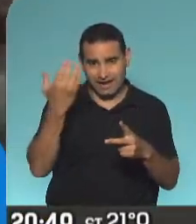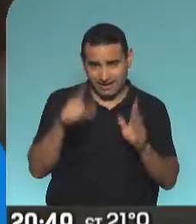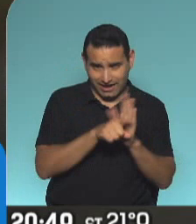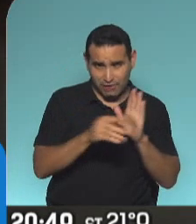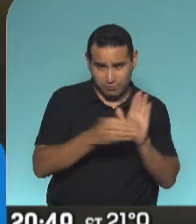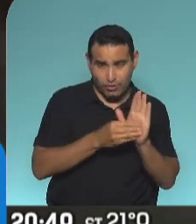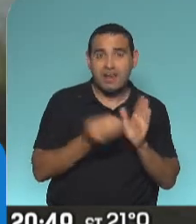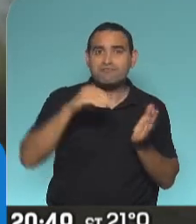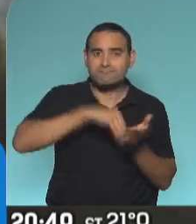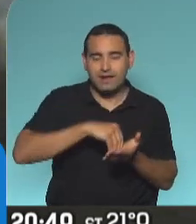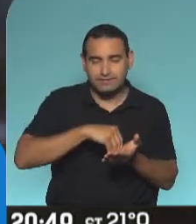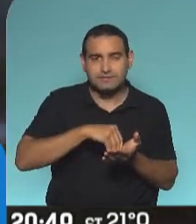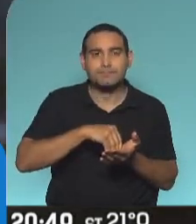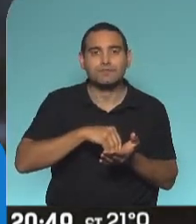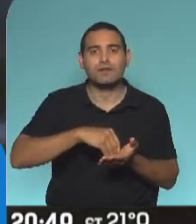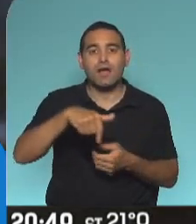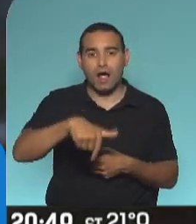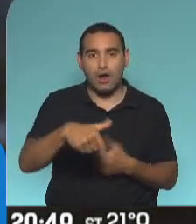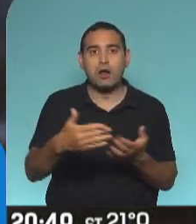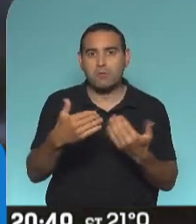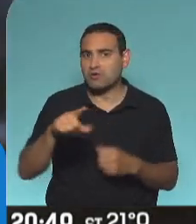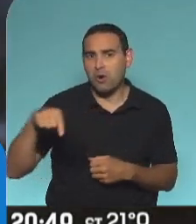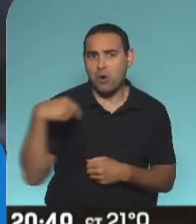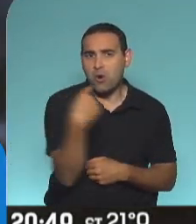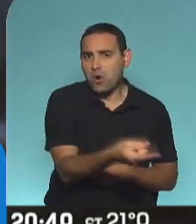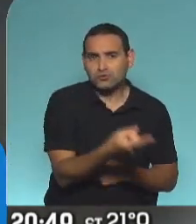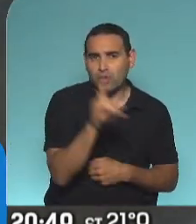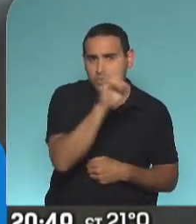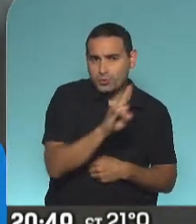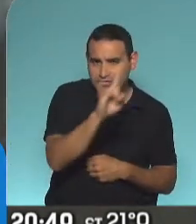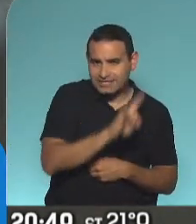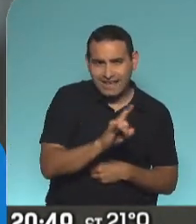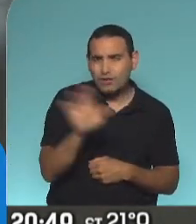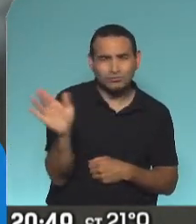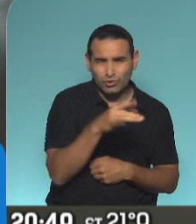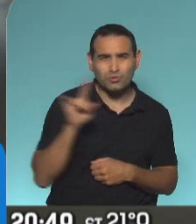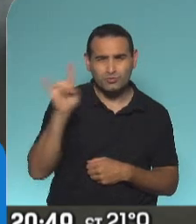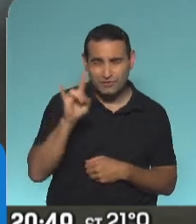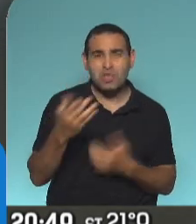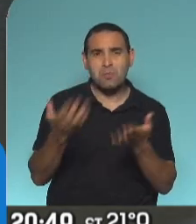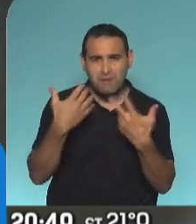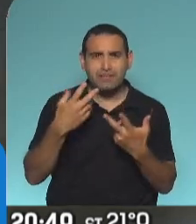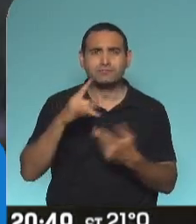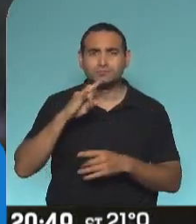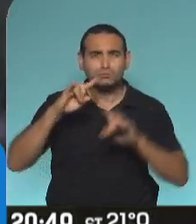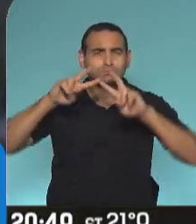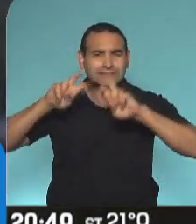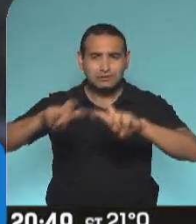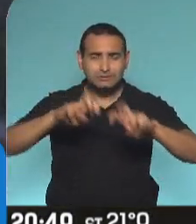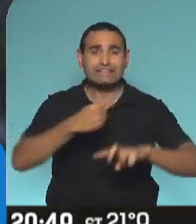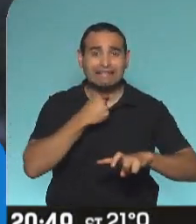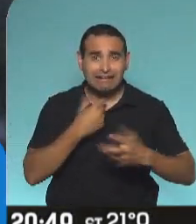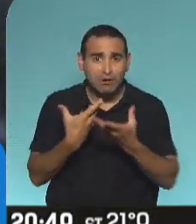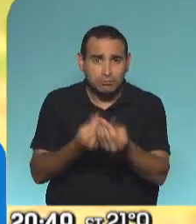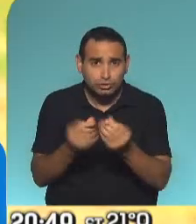sino que ahora pueden ser otras universidades todas las universidades que quieren colaborar y